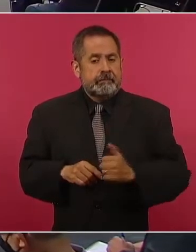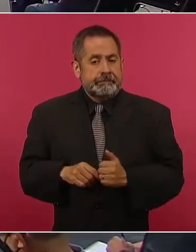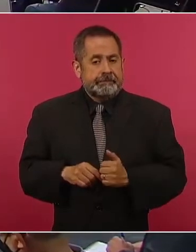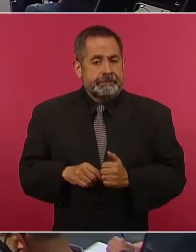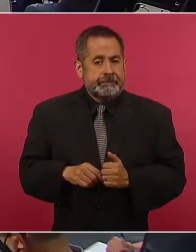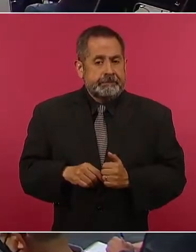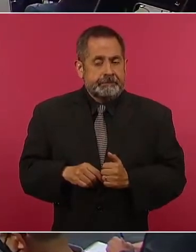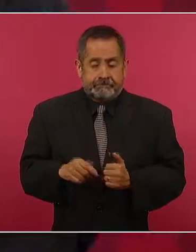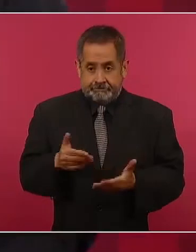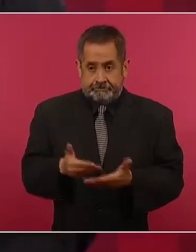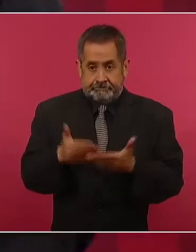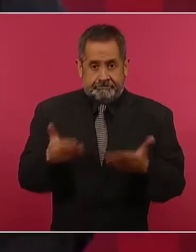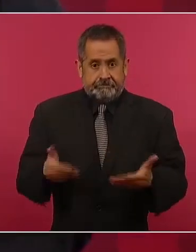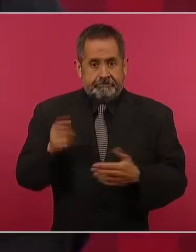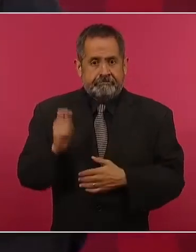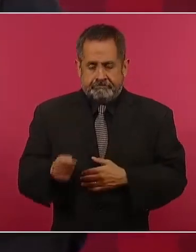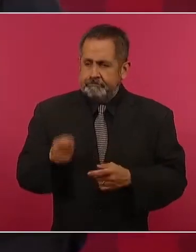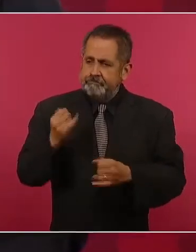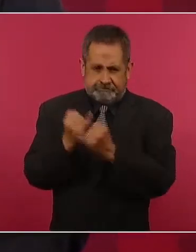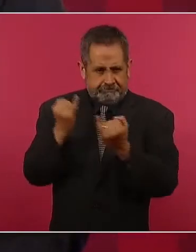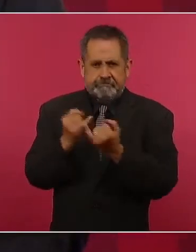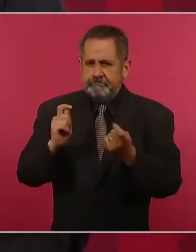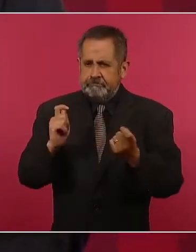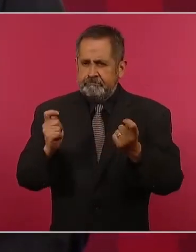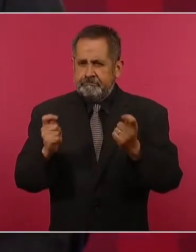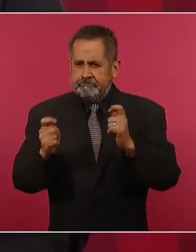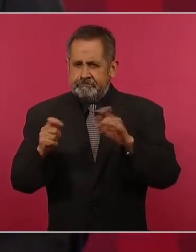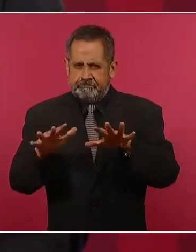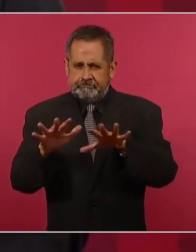y ahora se está transformando